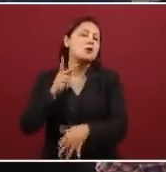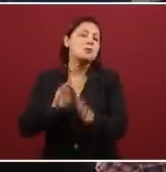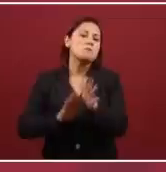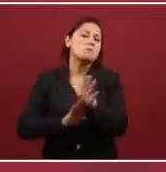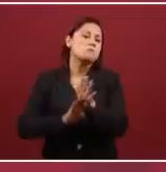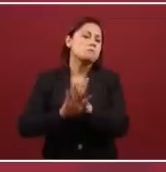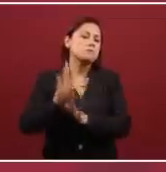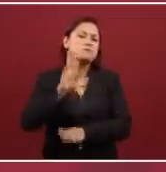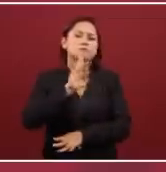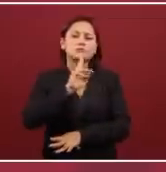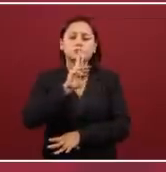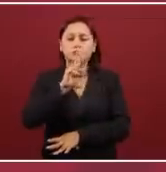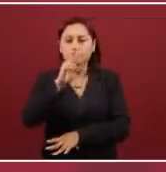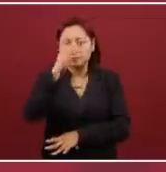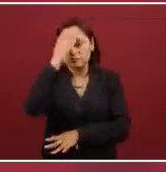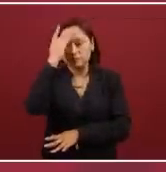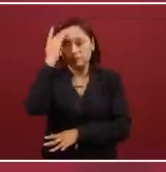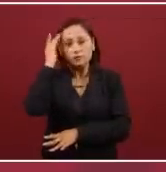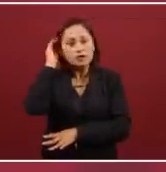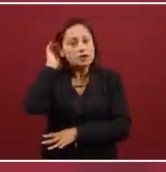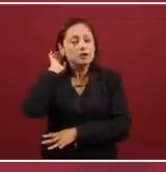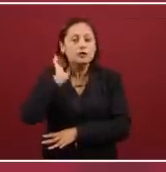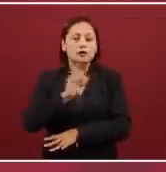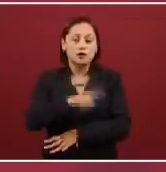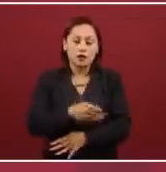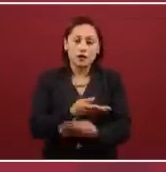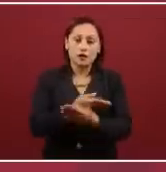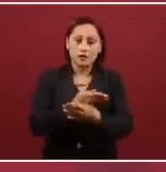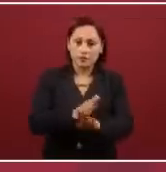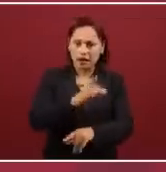son los datos que ellos tienen